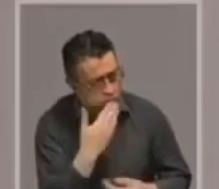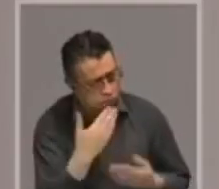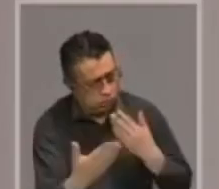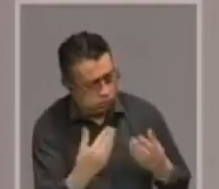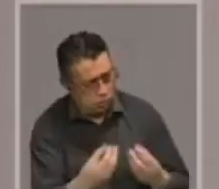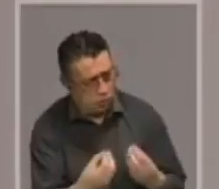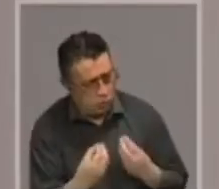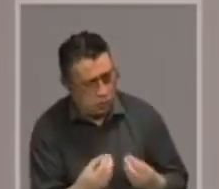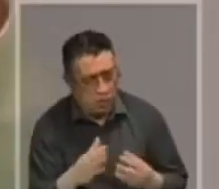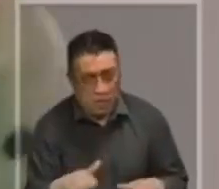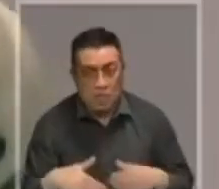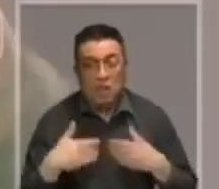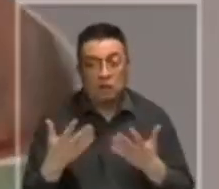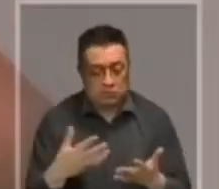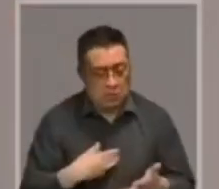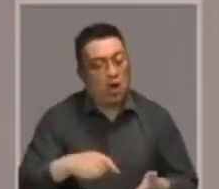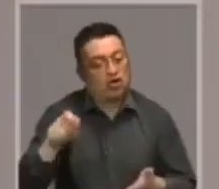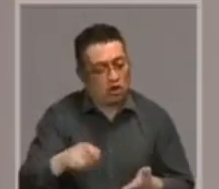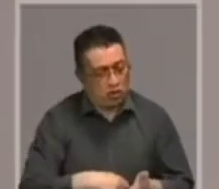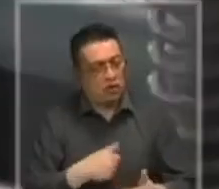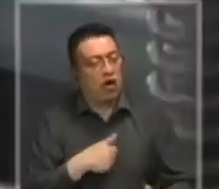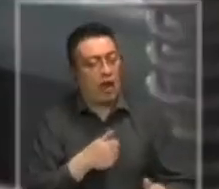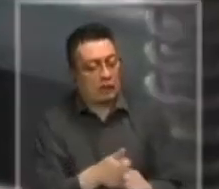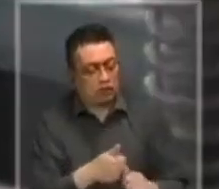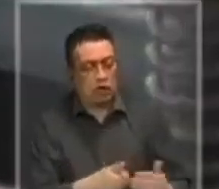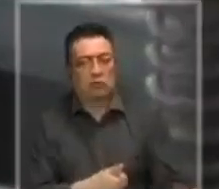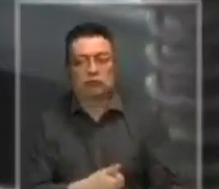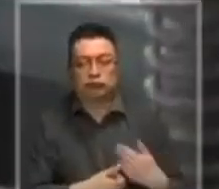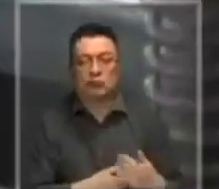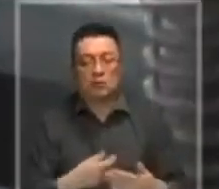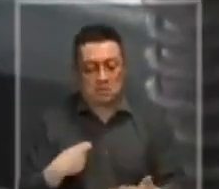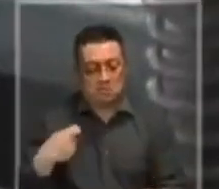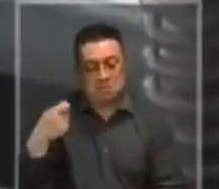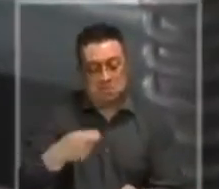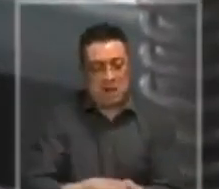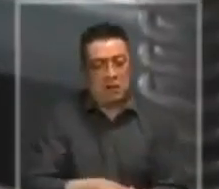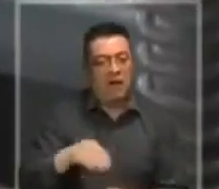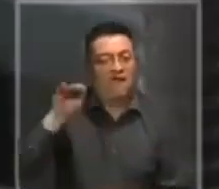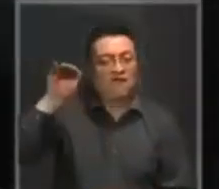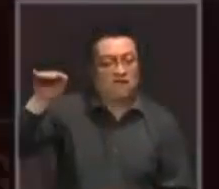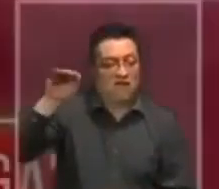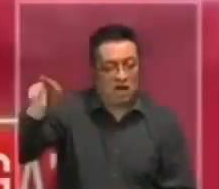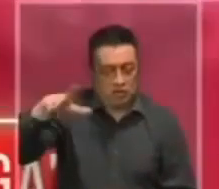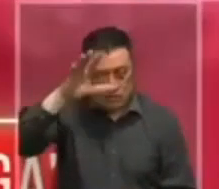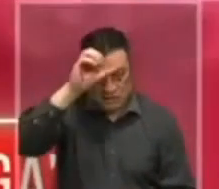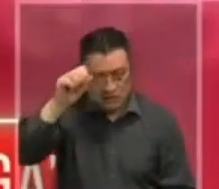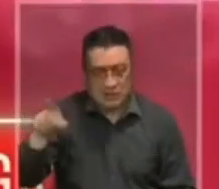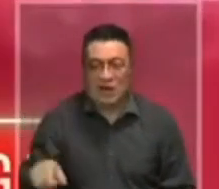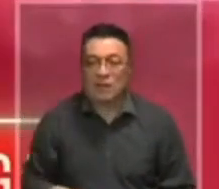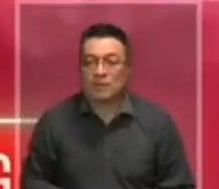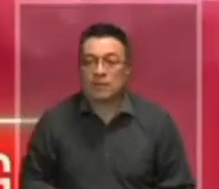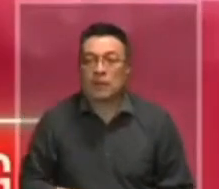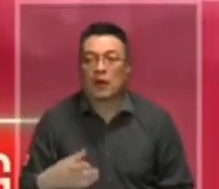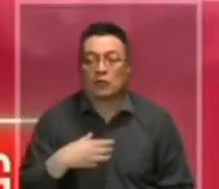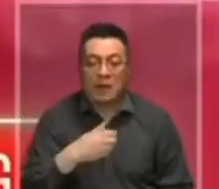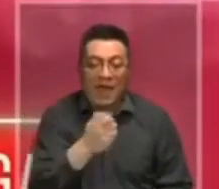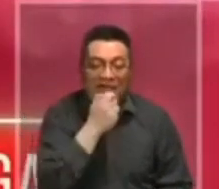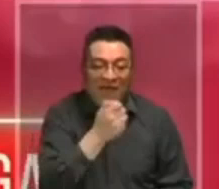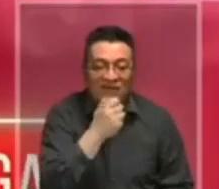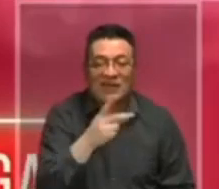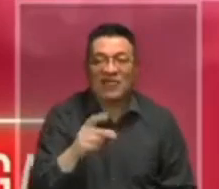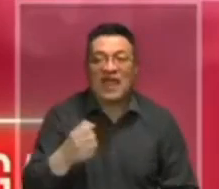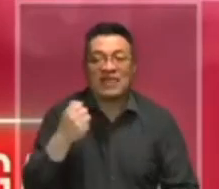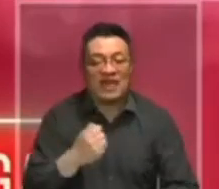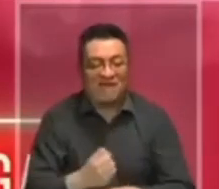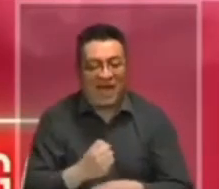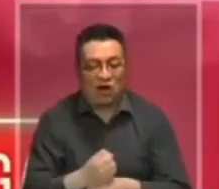servicio que le ofreció contratarla como asesora, pero esta vez pagada por el Banco de la Nación. Yo hice una entrevista de trabajo. Yo no